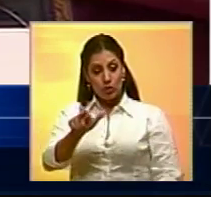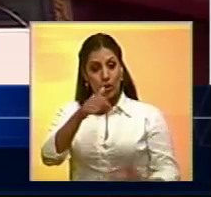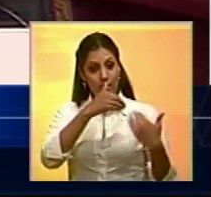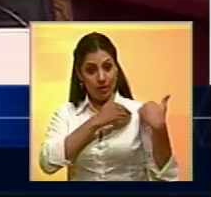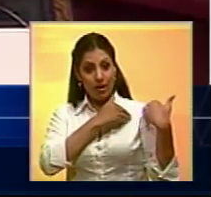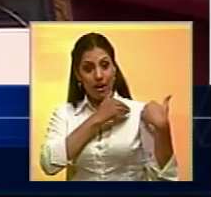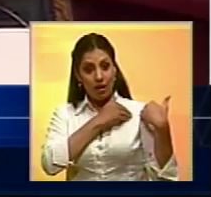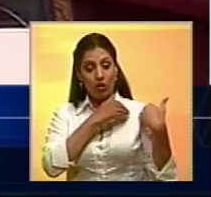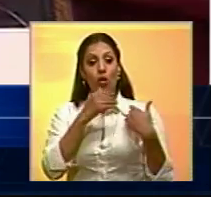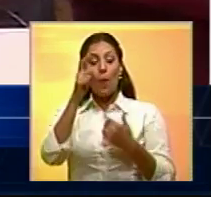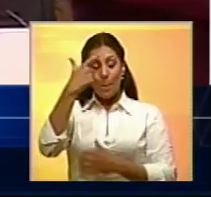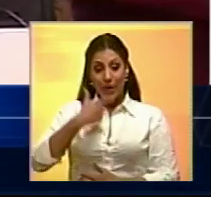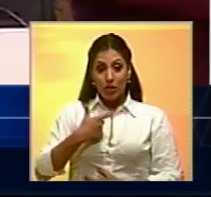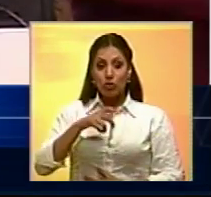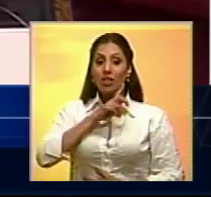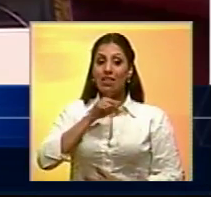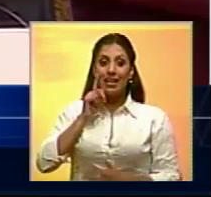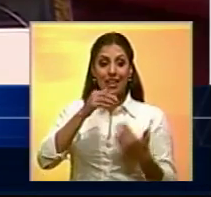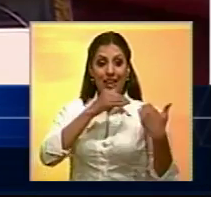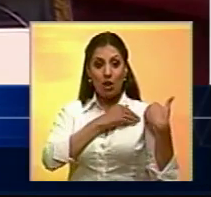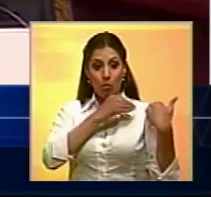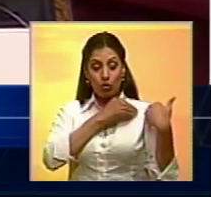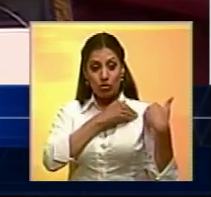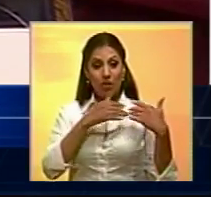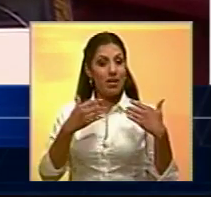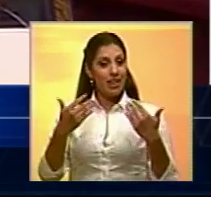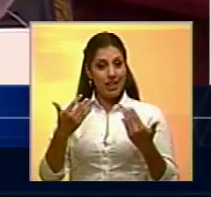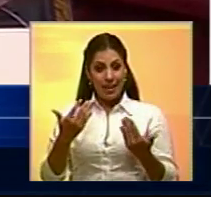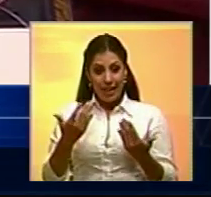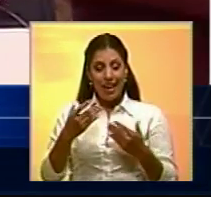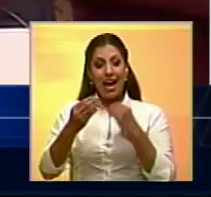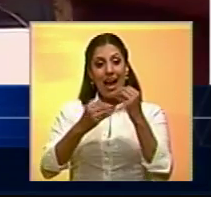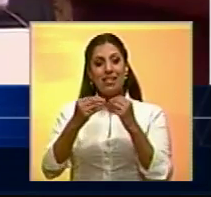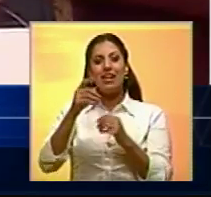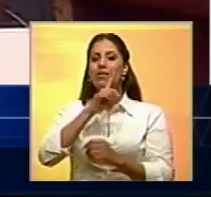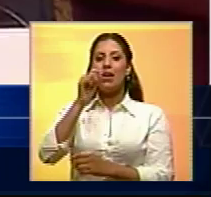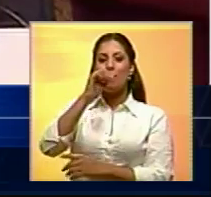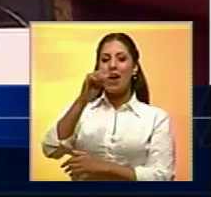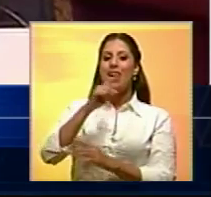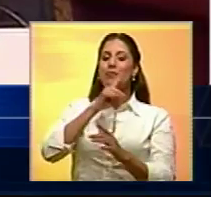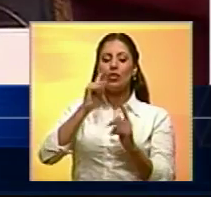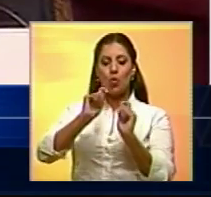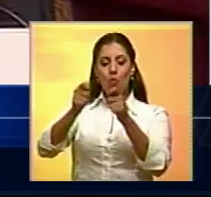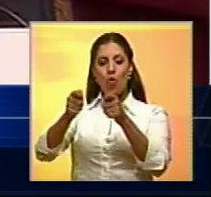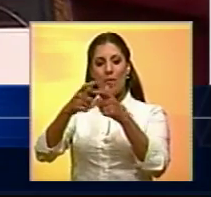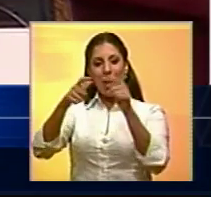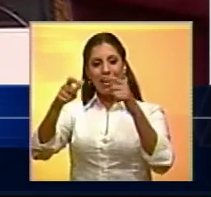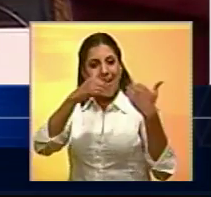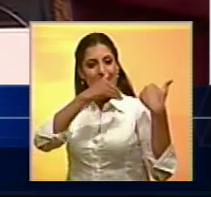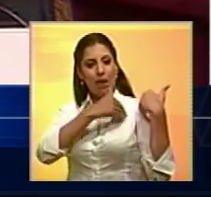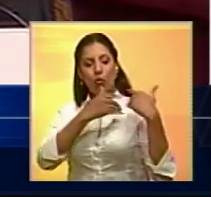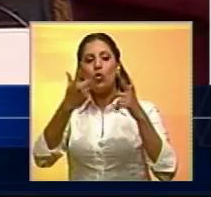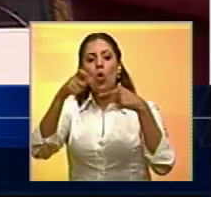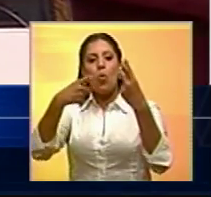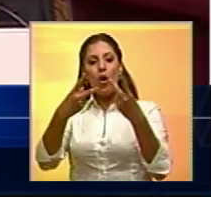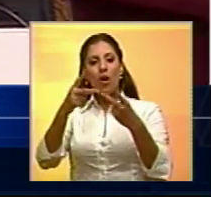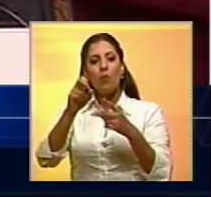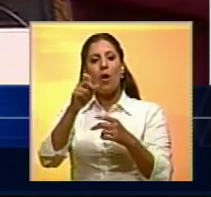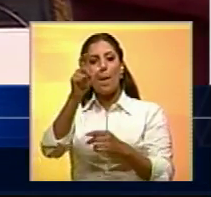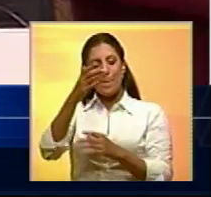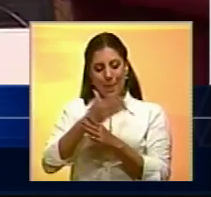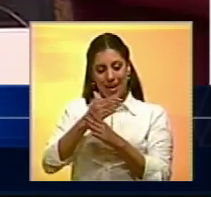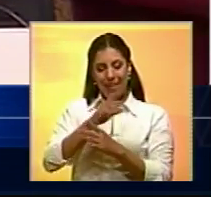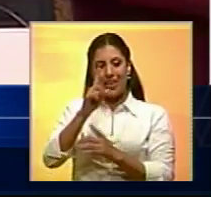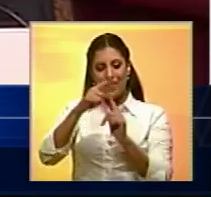encargado. El Procurador General encargado, para ser designado como Procurador General encargado, aplica un mero